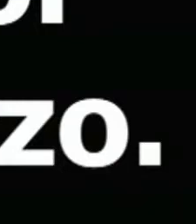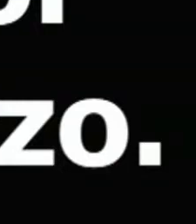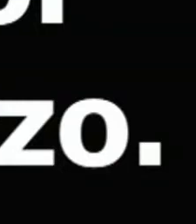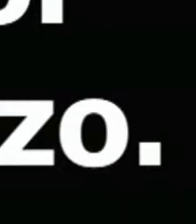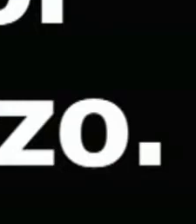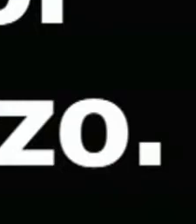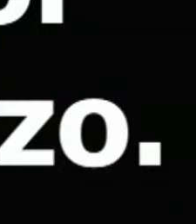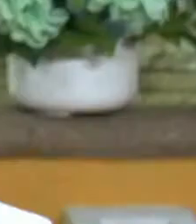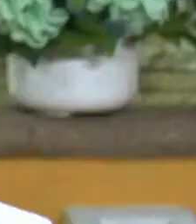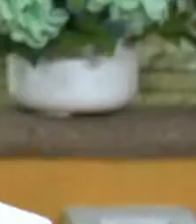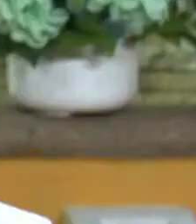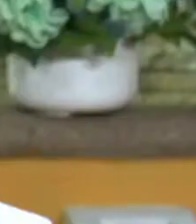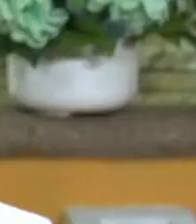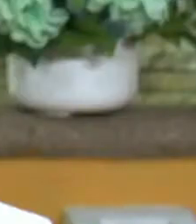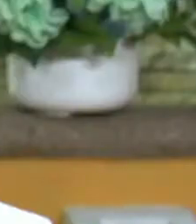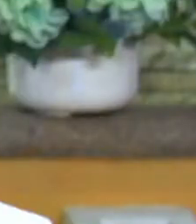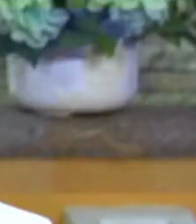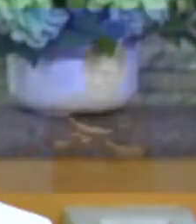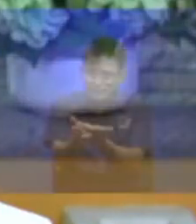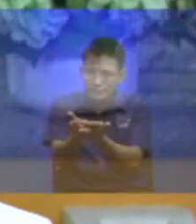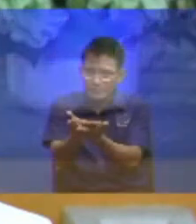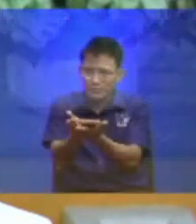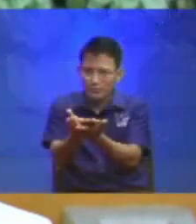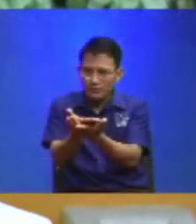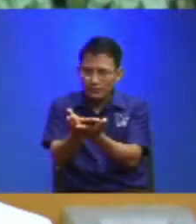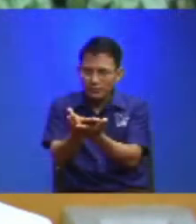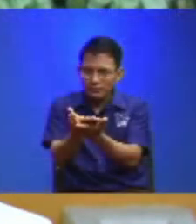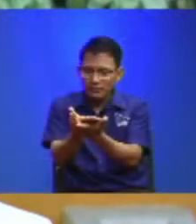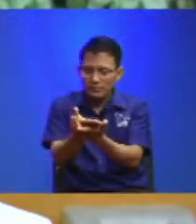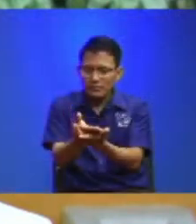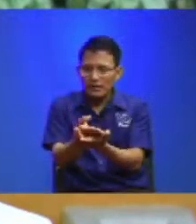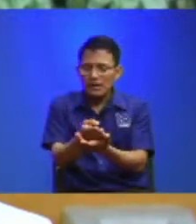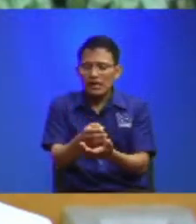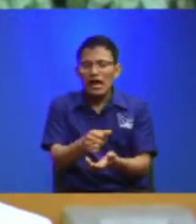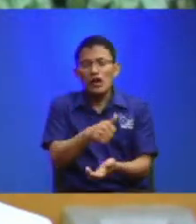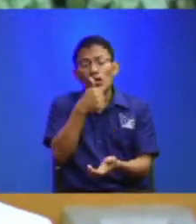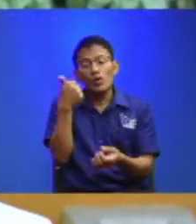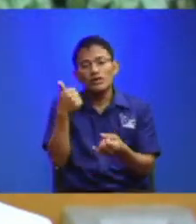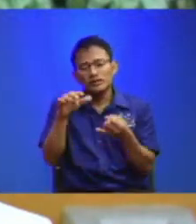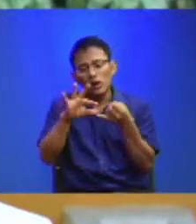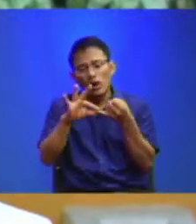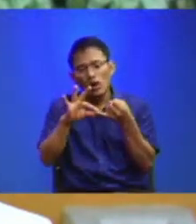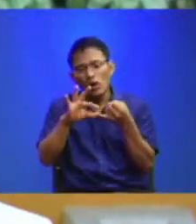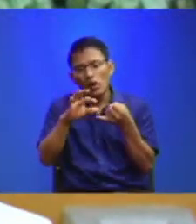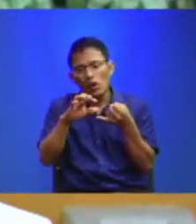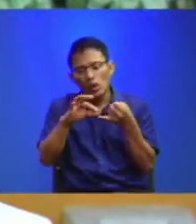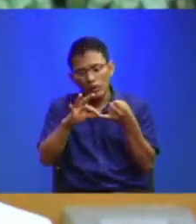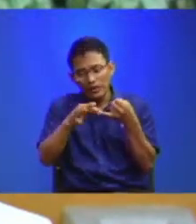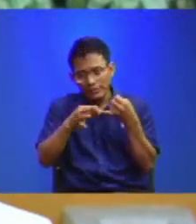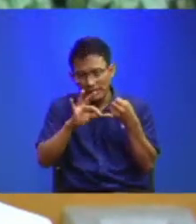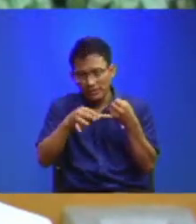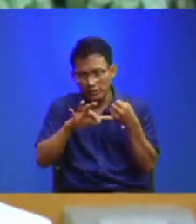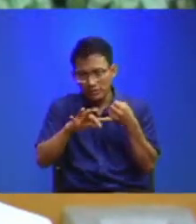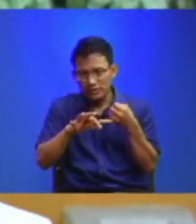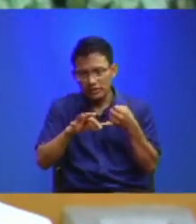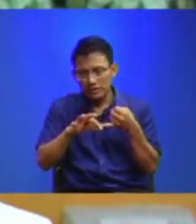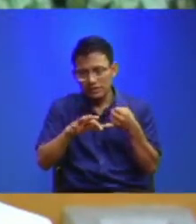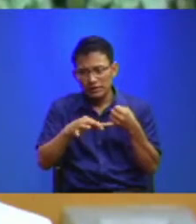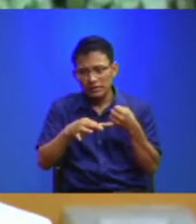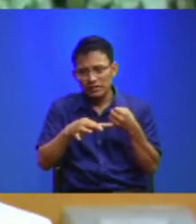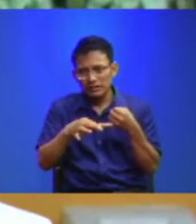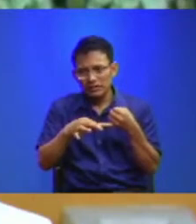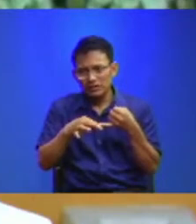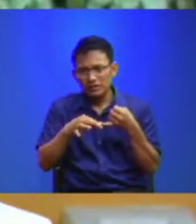Ok. Quiero aclarar que algunas otras versiones dice que no lo dice que su recompensa